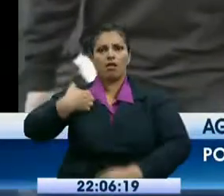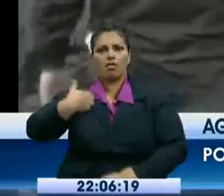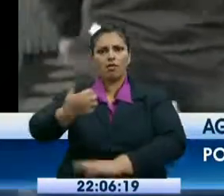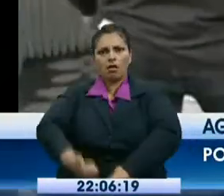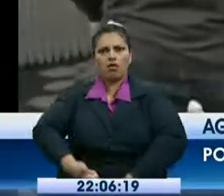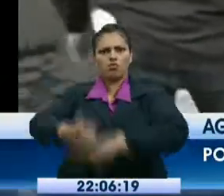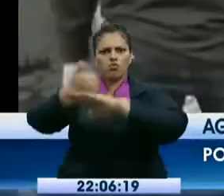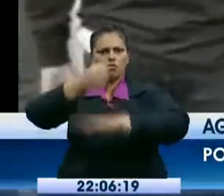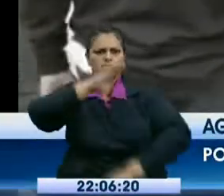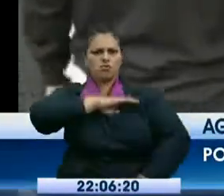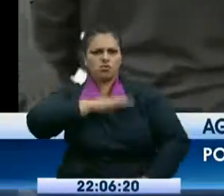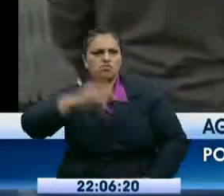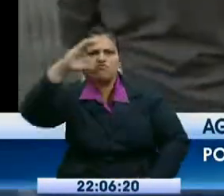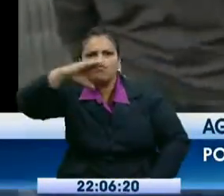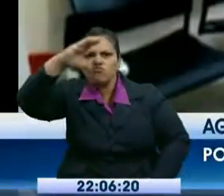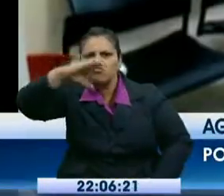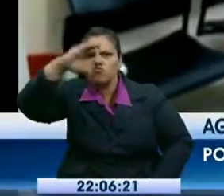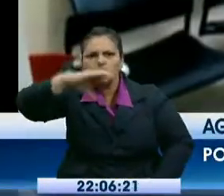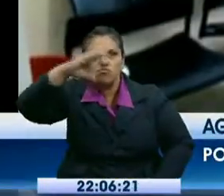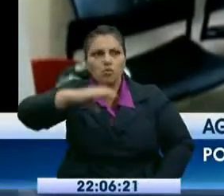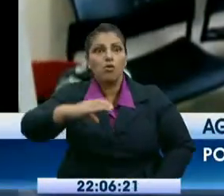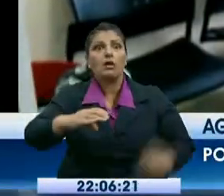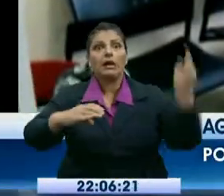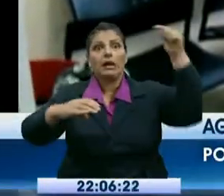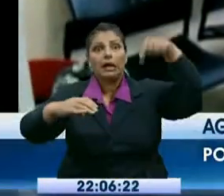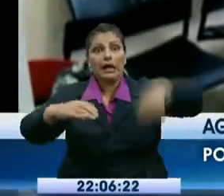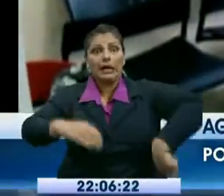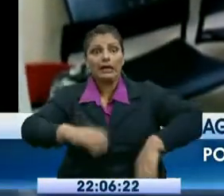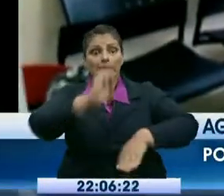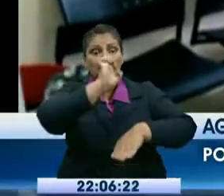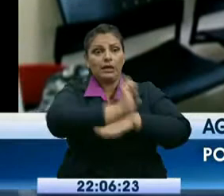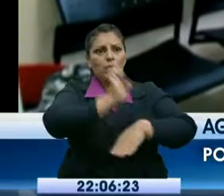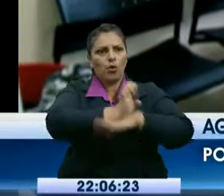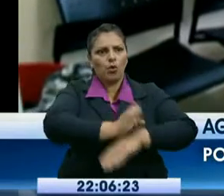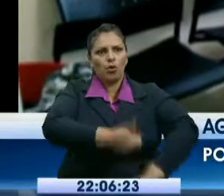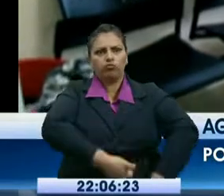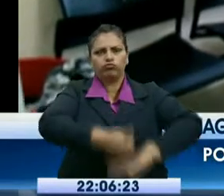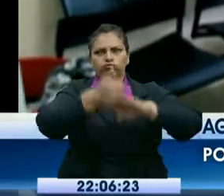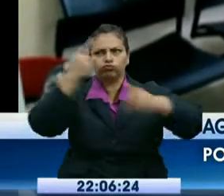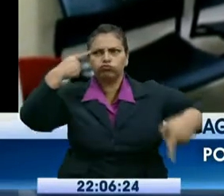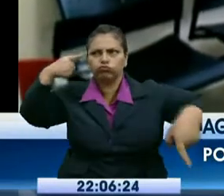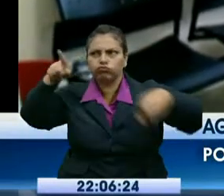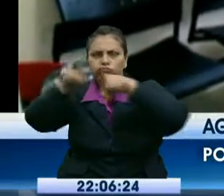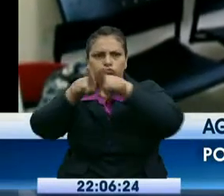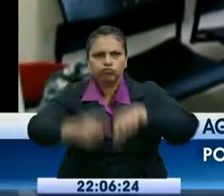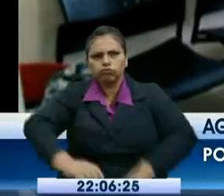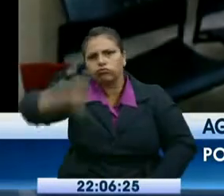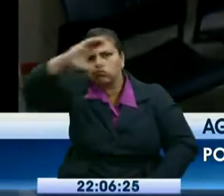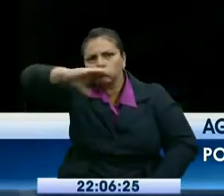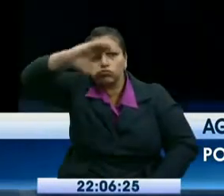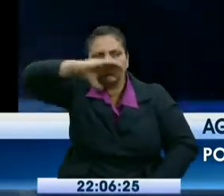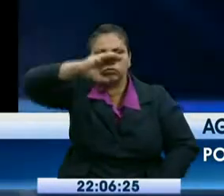ciudadana argentina en buenos aires el pasado 11 de febrero la ciudad